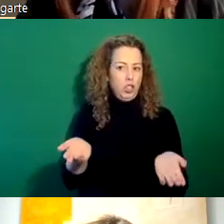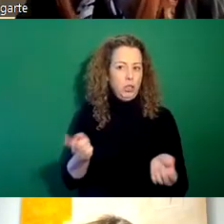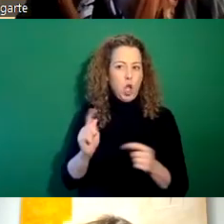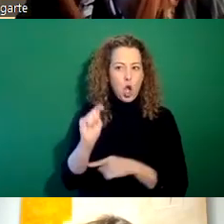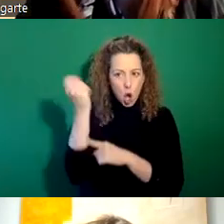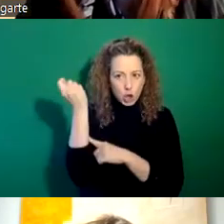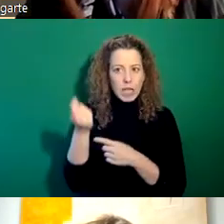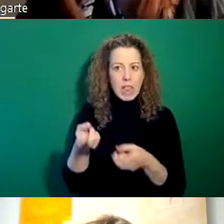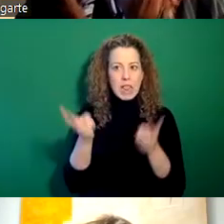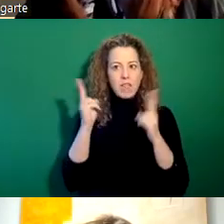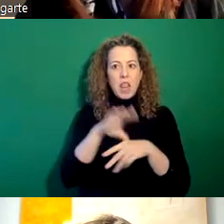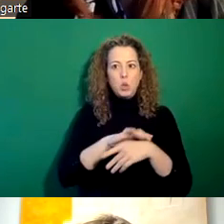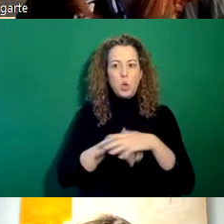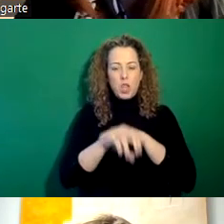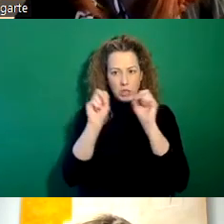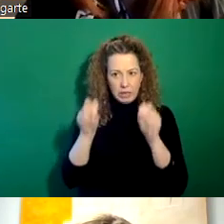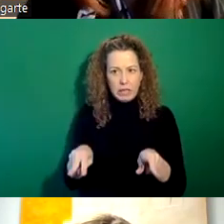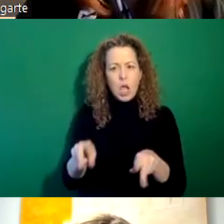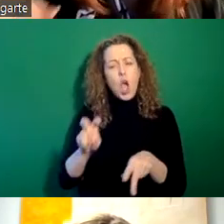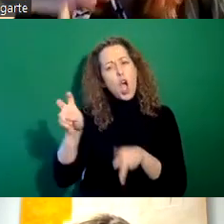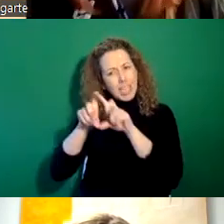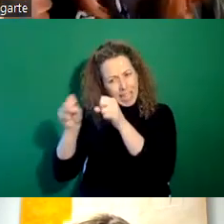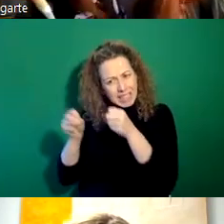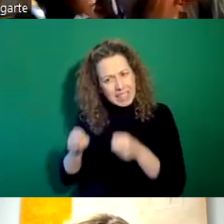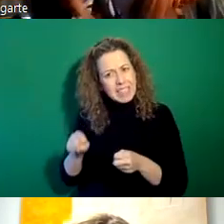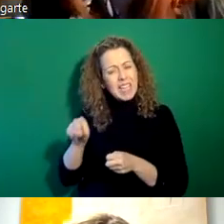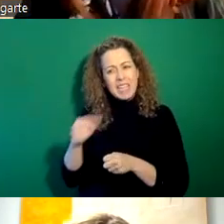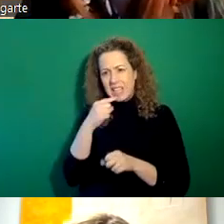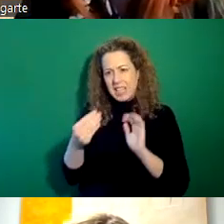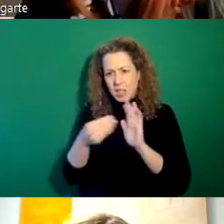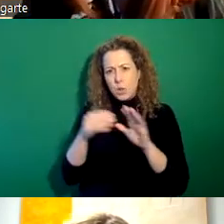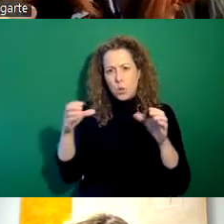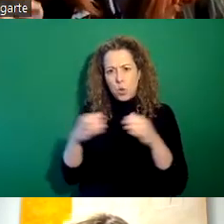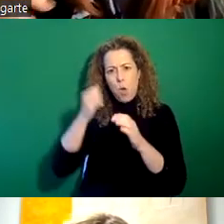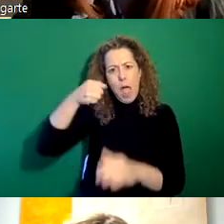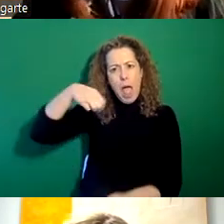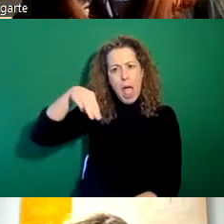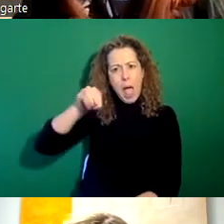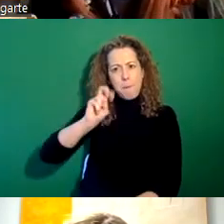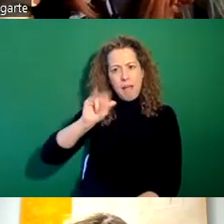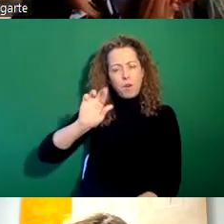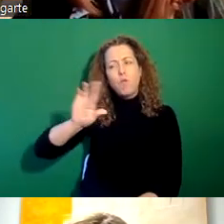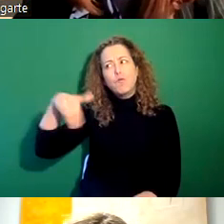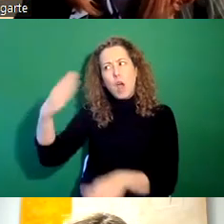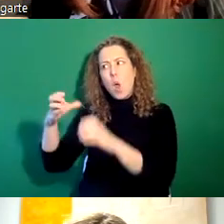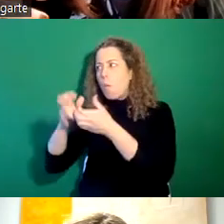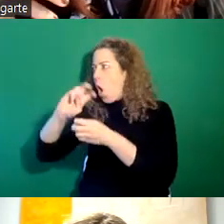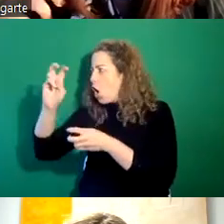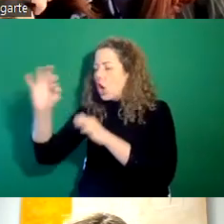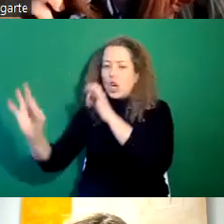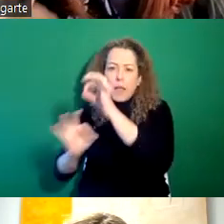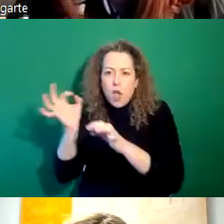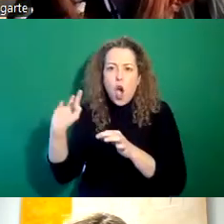conseguisteis la libertad de sujeciones, hay otras entidades, ya no solamente entre el mismo Grupo Amavir, sino si compartís con otras